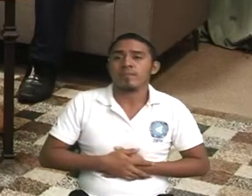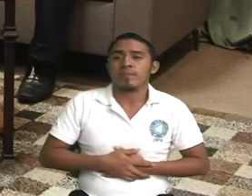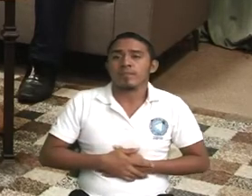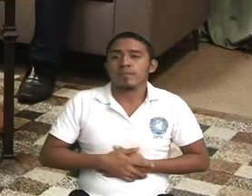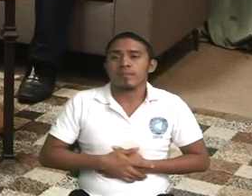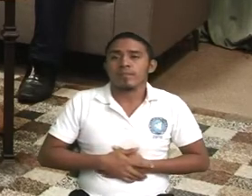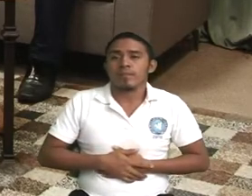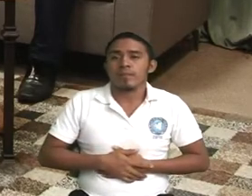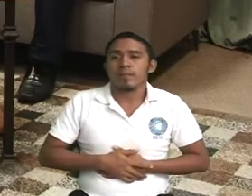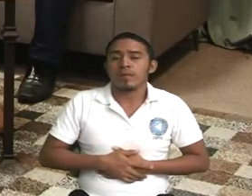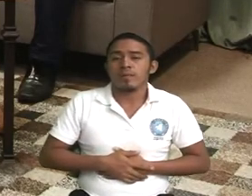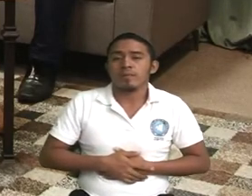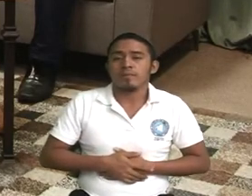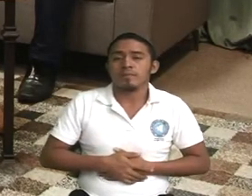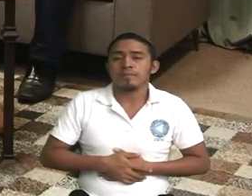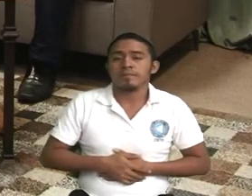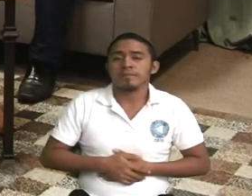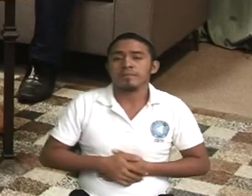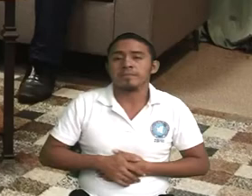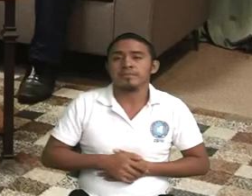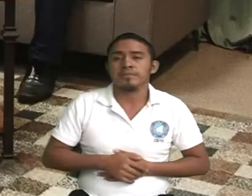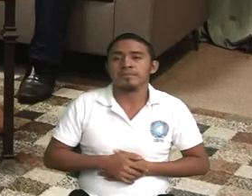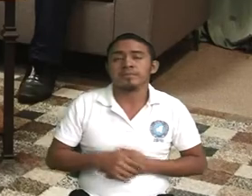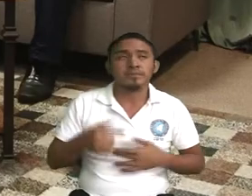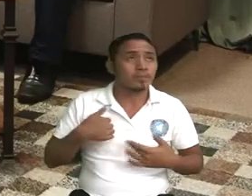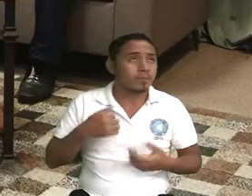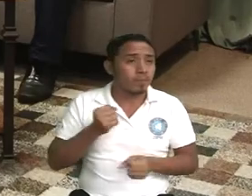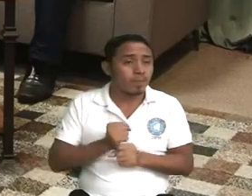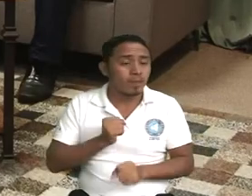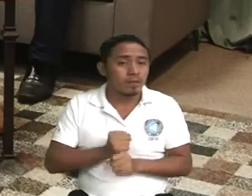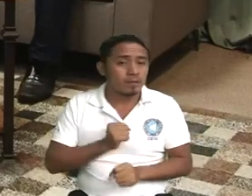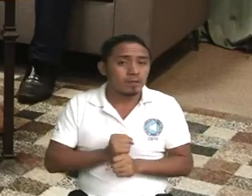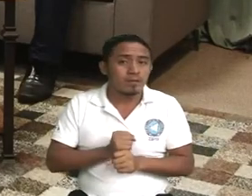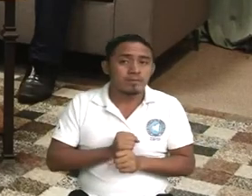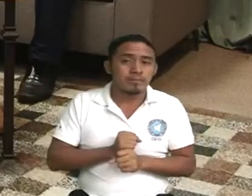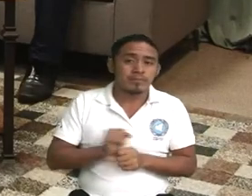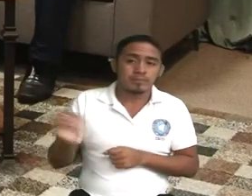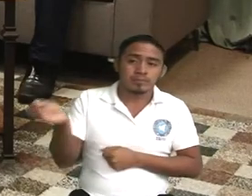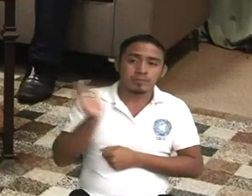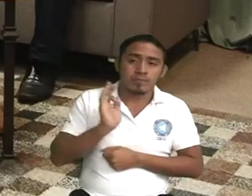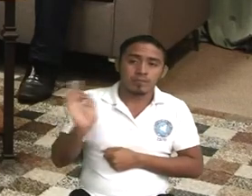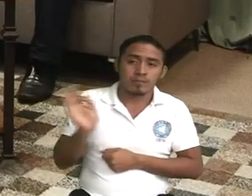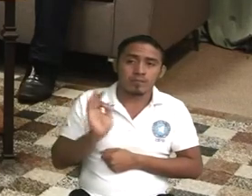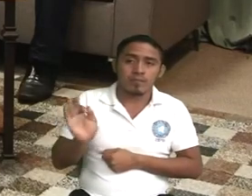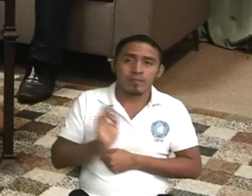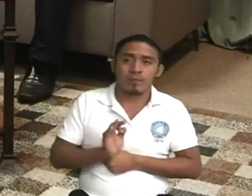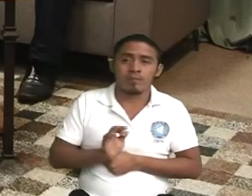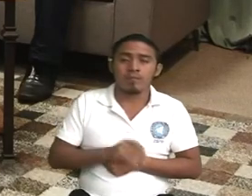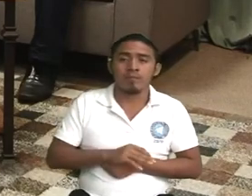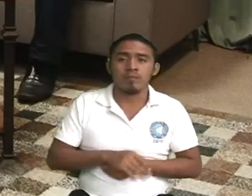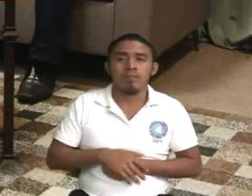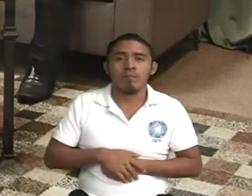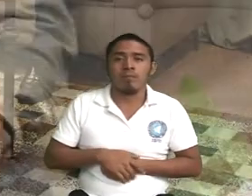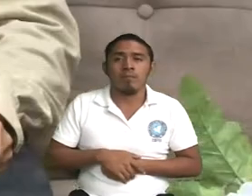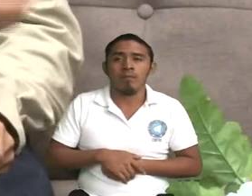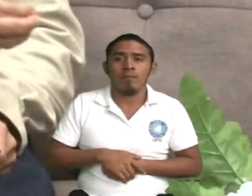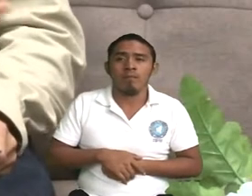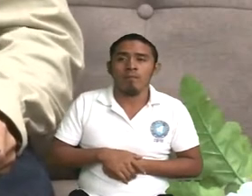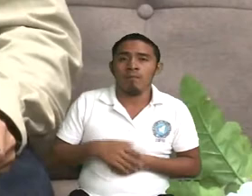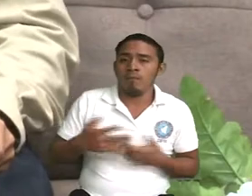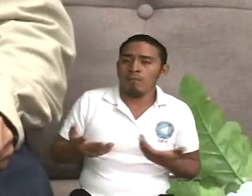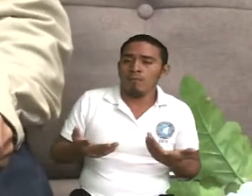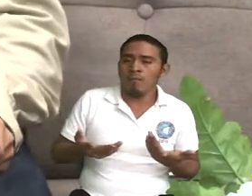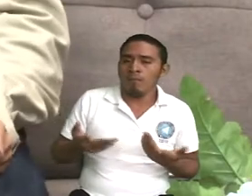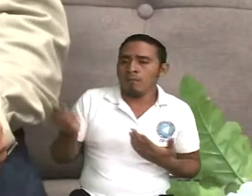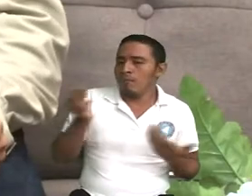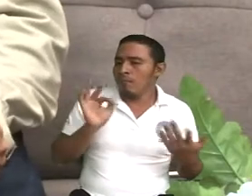Bueno, nosotros hemos estado trabajando de manera natural con